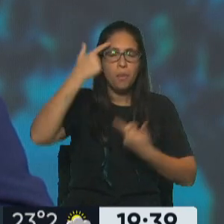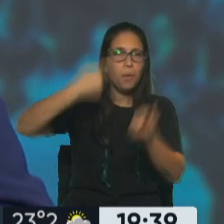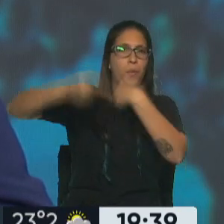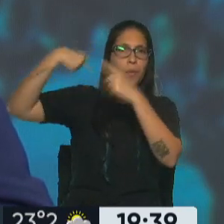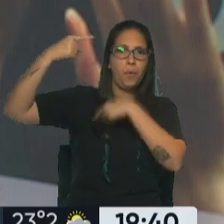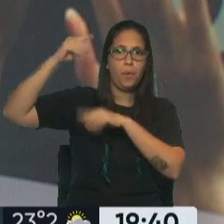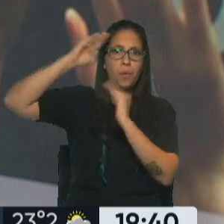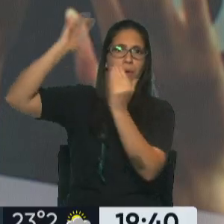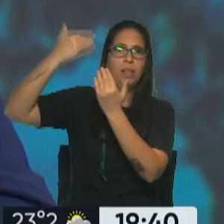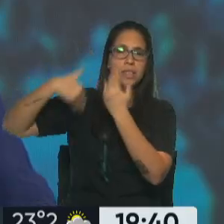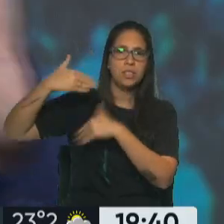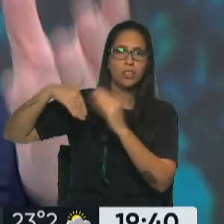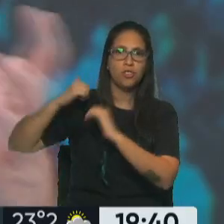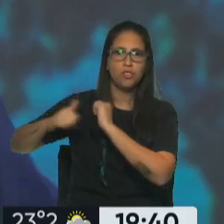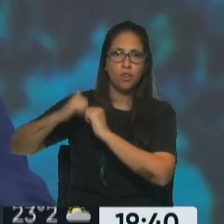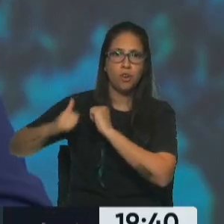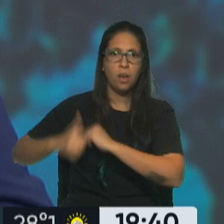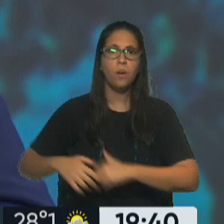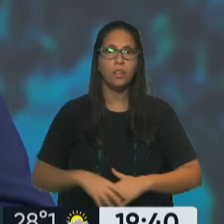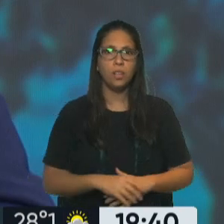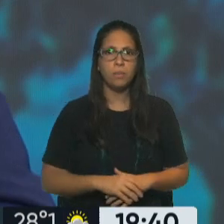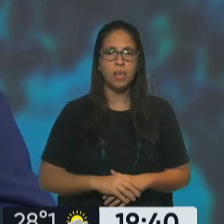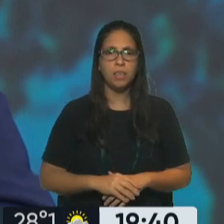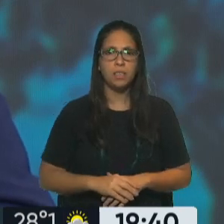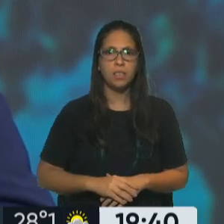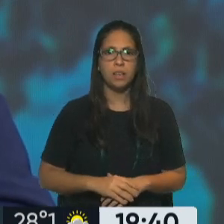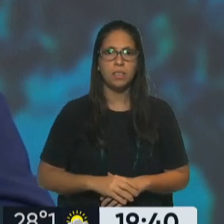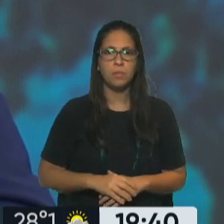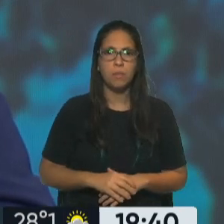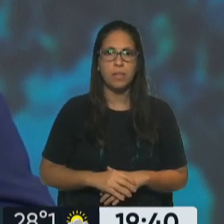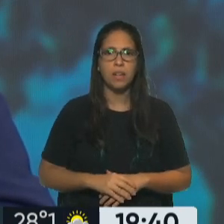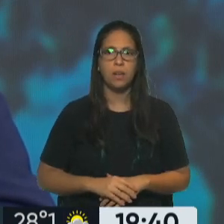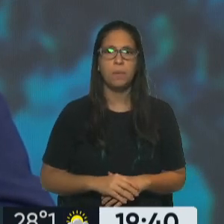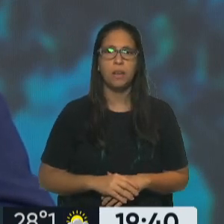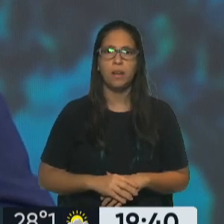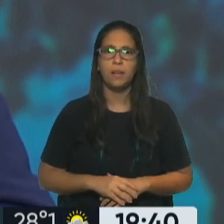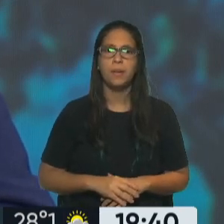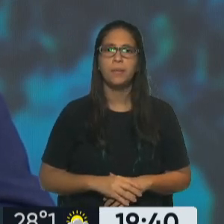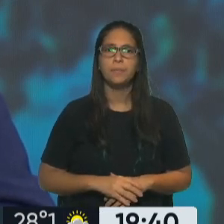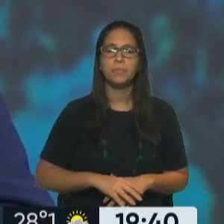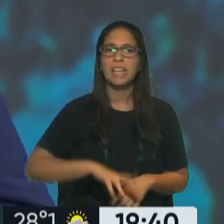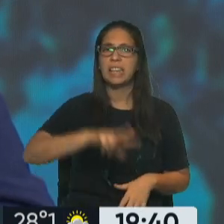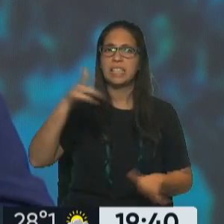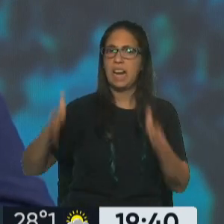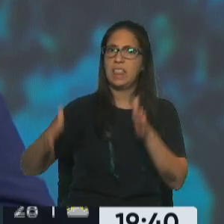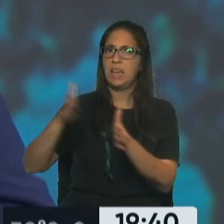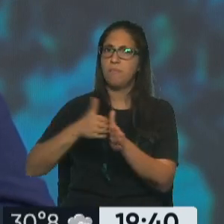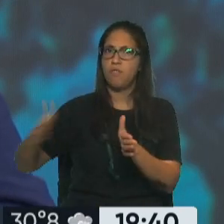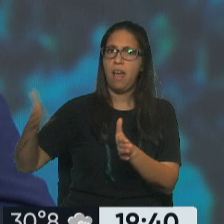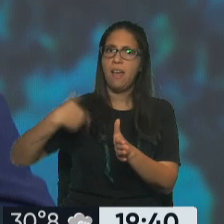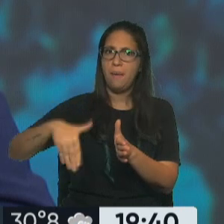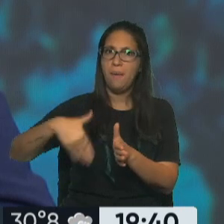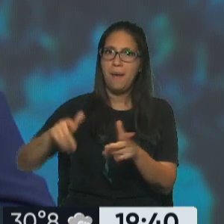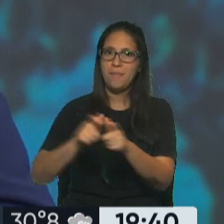histórico para decir lo que para hablar de de ese de ese momento a la gente le encanta la verdad que el programa anda muy bien ya tercera temporada Claro claro